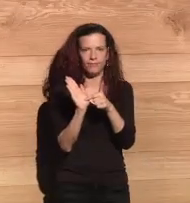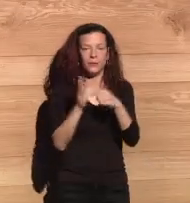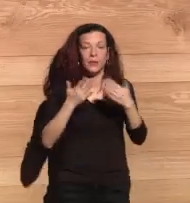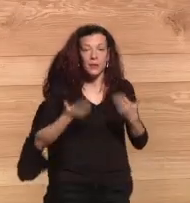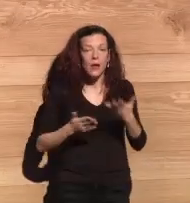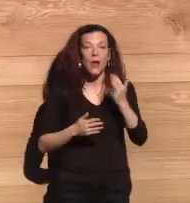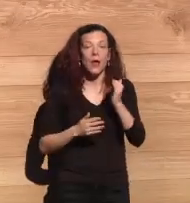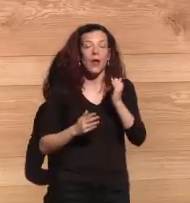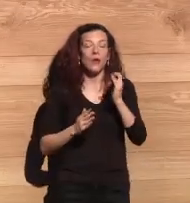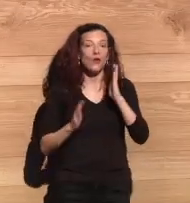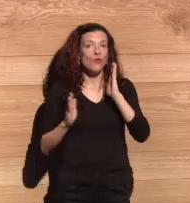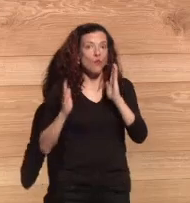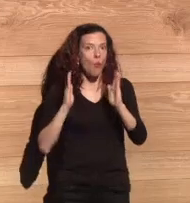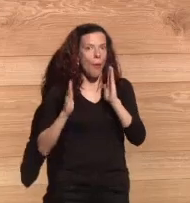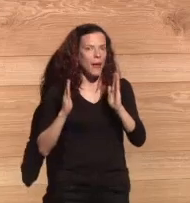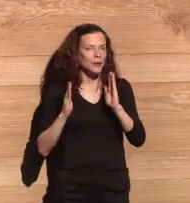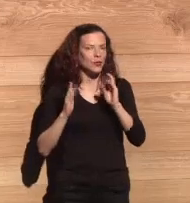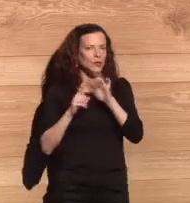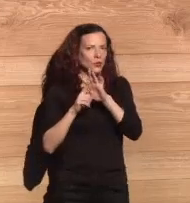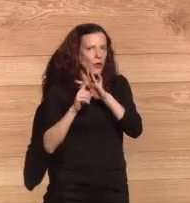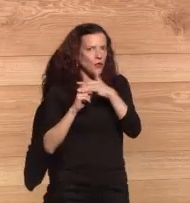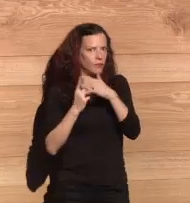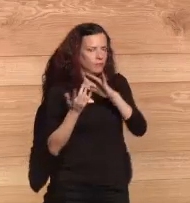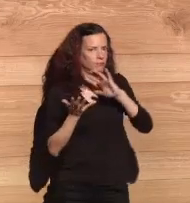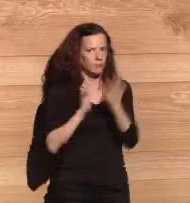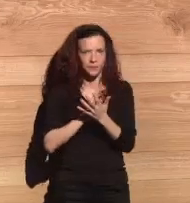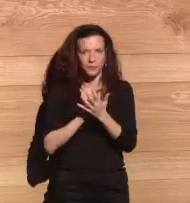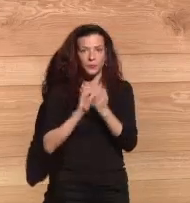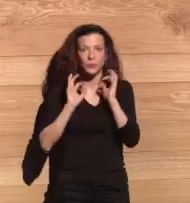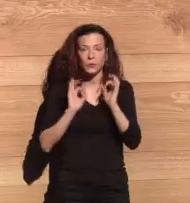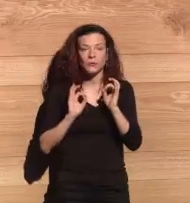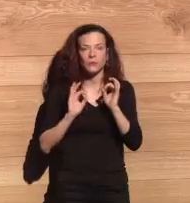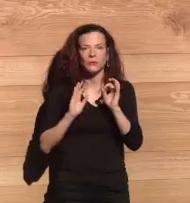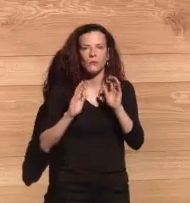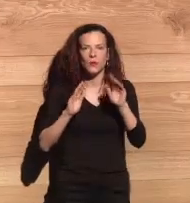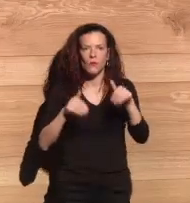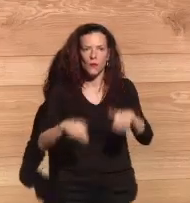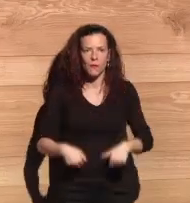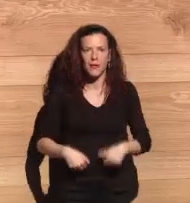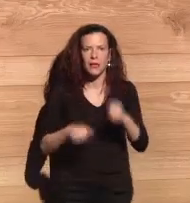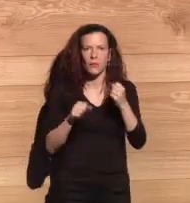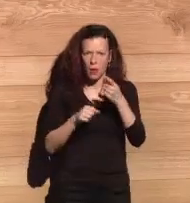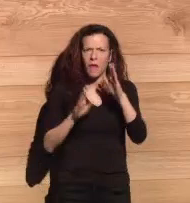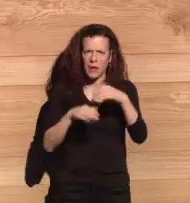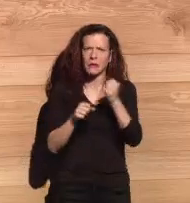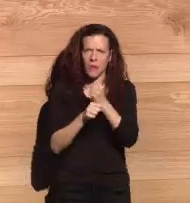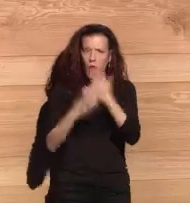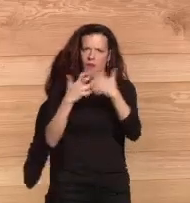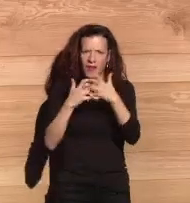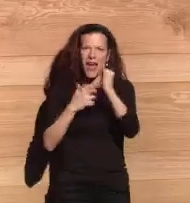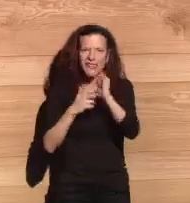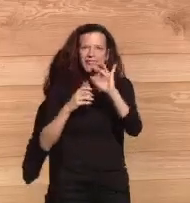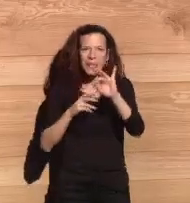Punto de inflexión con esta historia, que cuando volví, bueno, yo tengo un trabajo bastante grande de fábrica y de esto, pero no